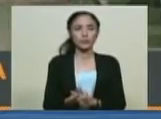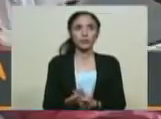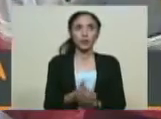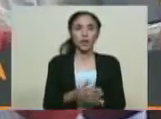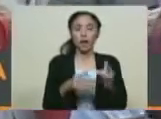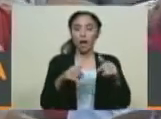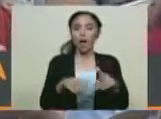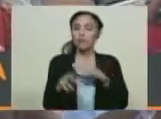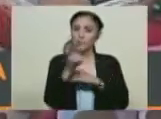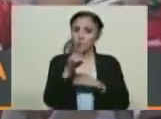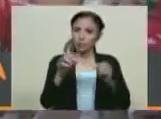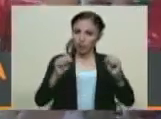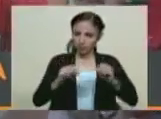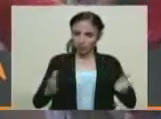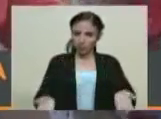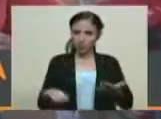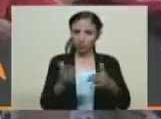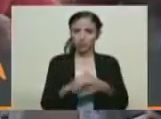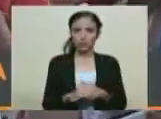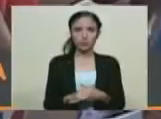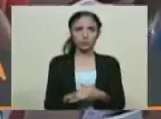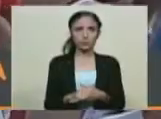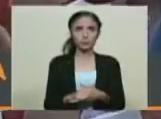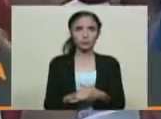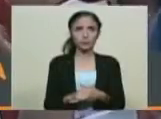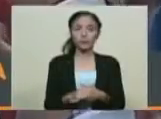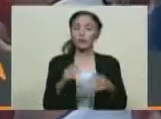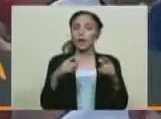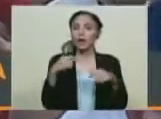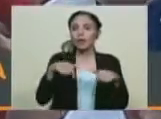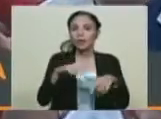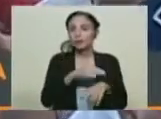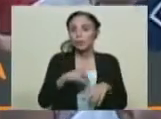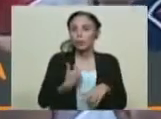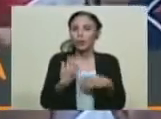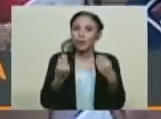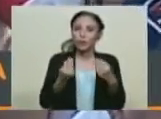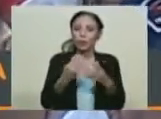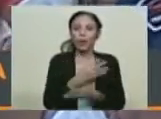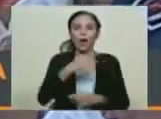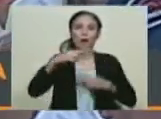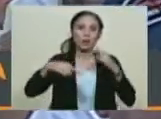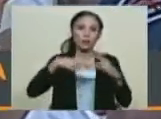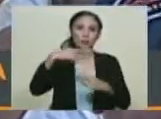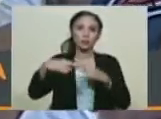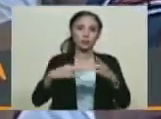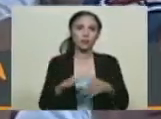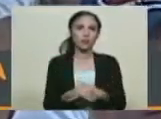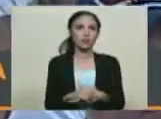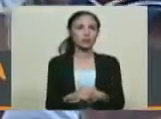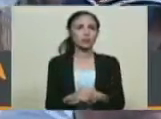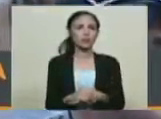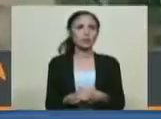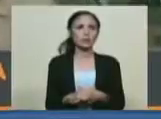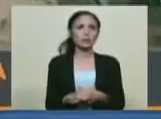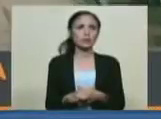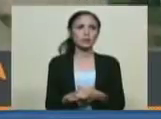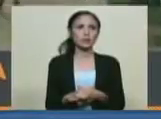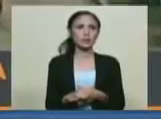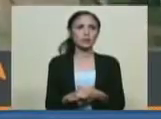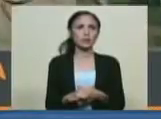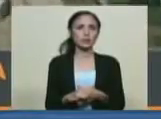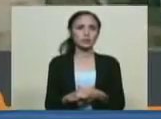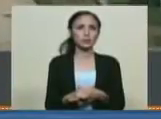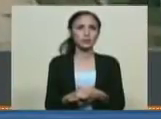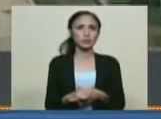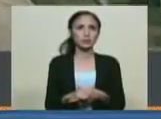Venezuela, sí se puede. Esto solo es posible en revolución. Porque se piensa en el pueblo, se piensa